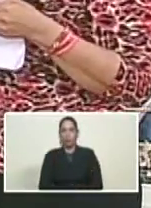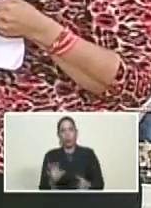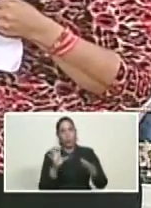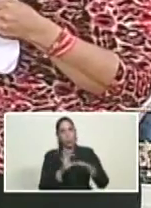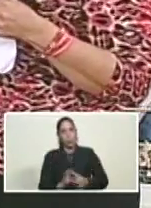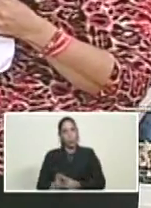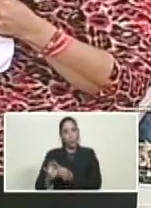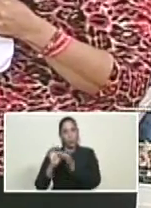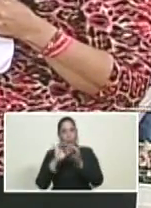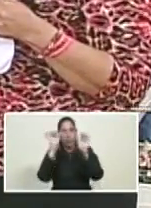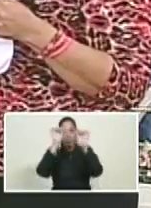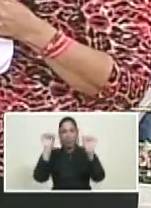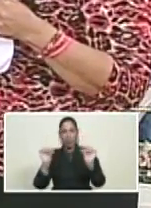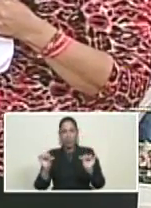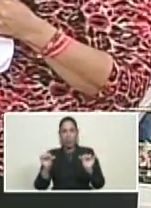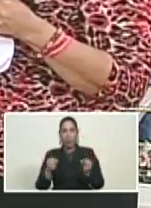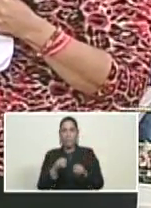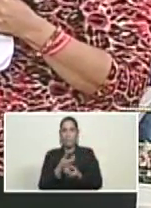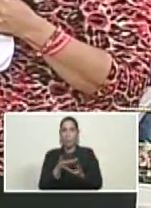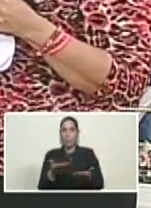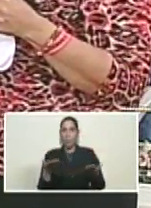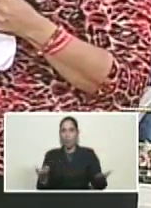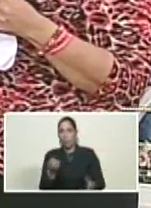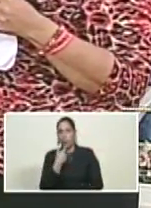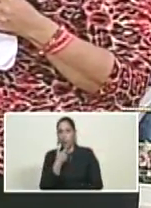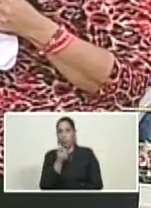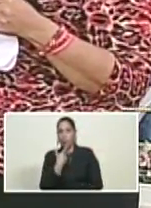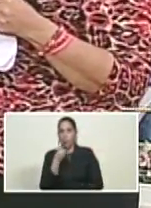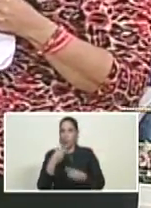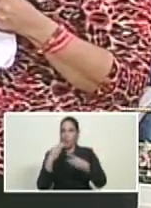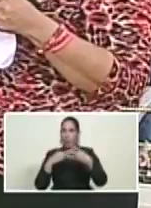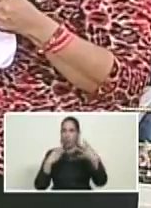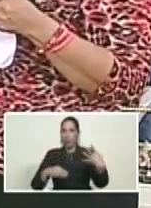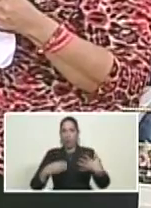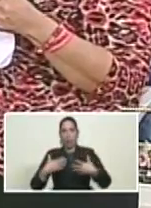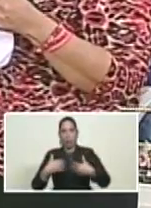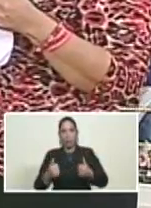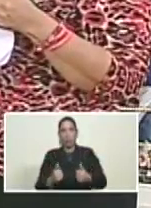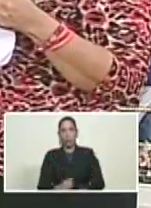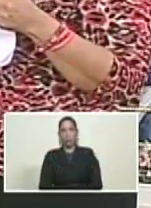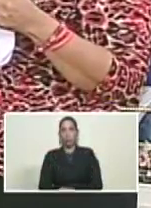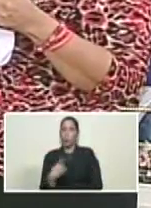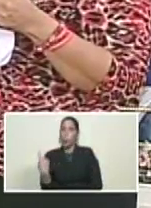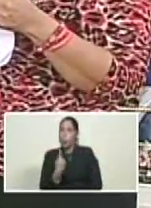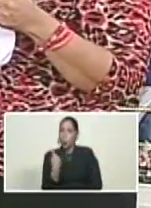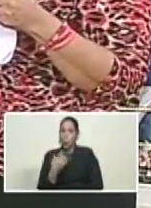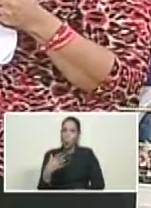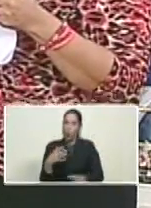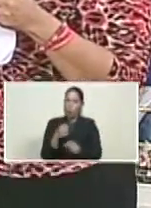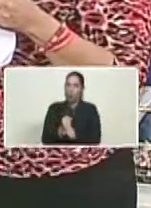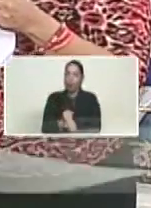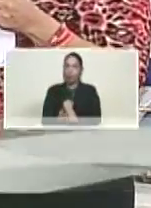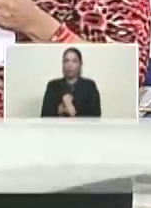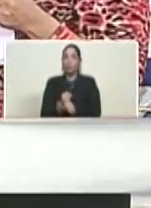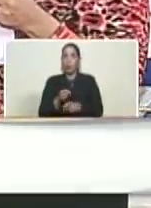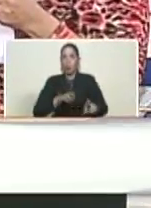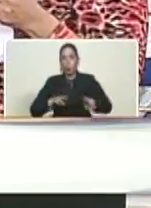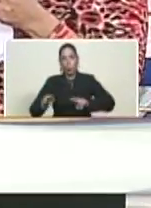Unificación de un sistema de distribución de medicamentos, insumos y equipos médicos único, confiable, auditable